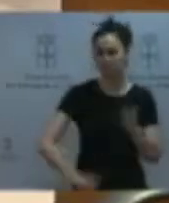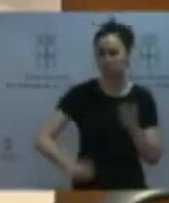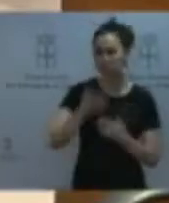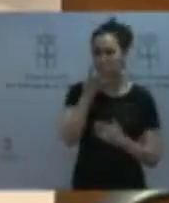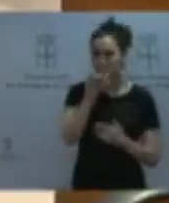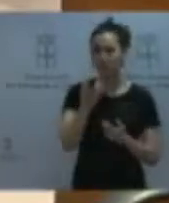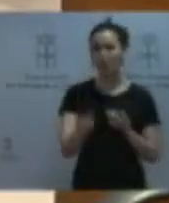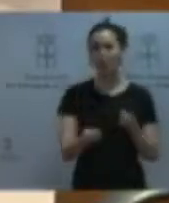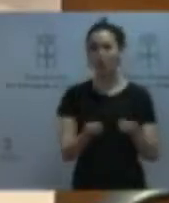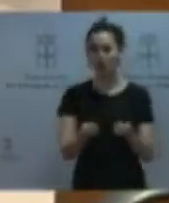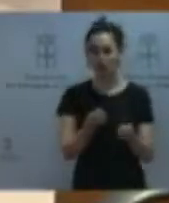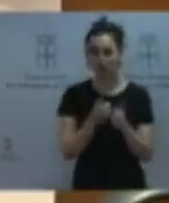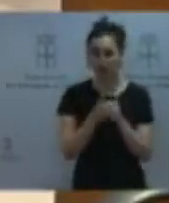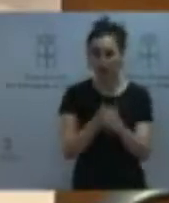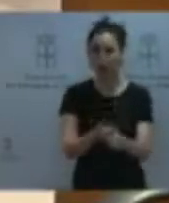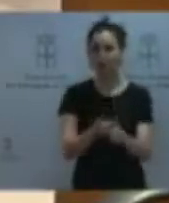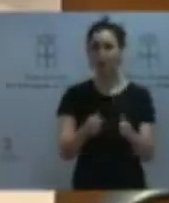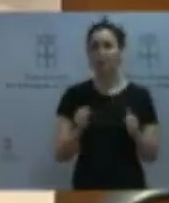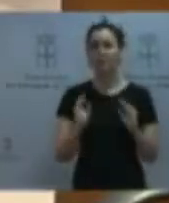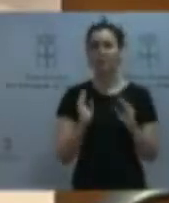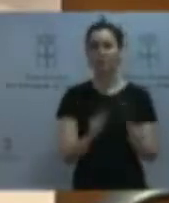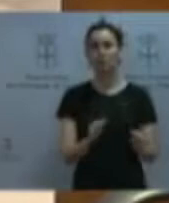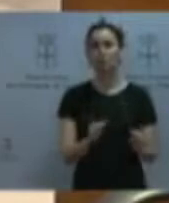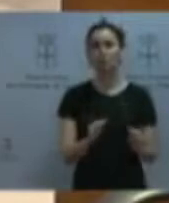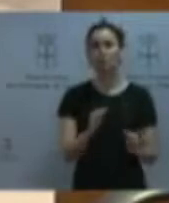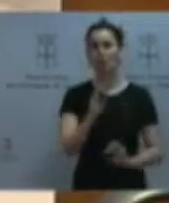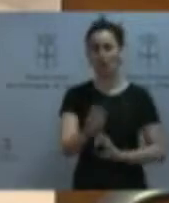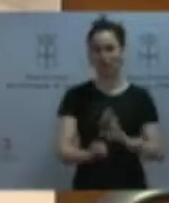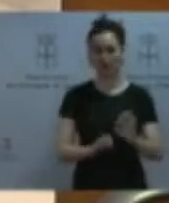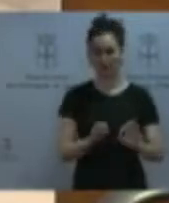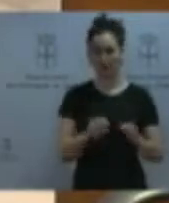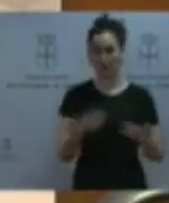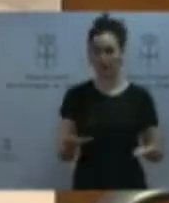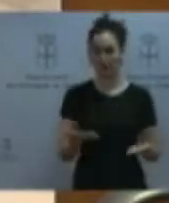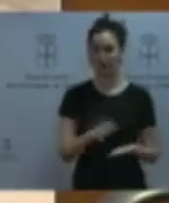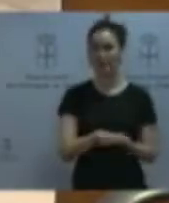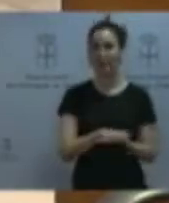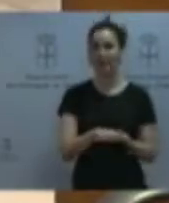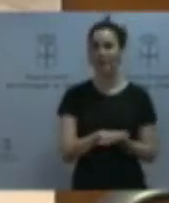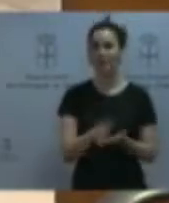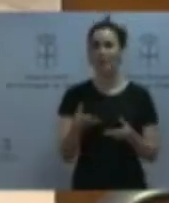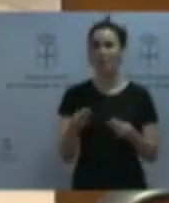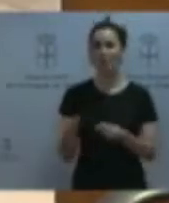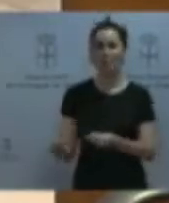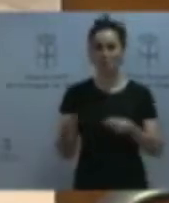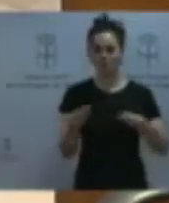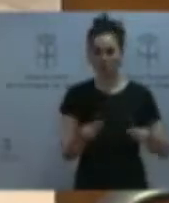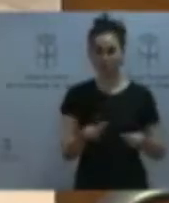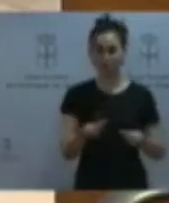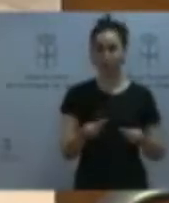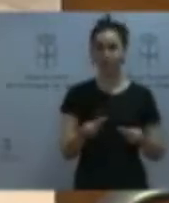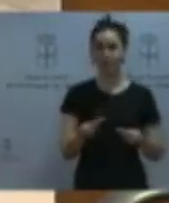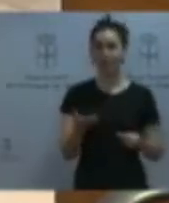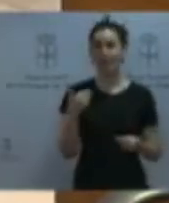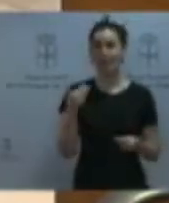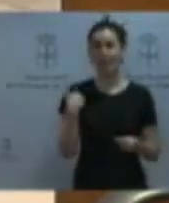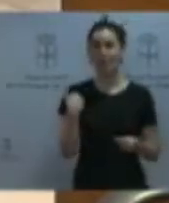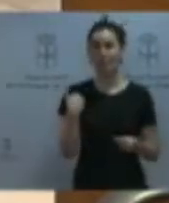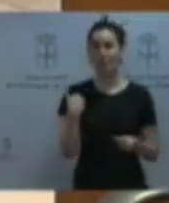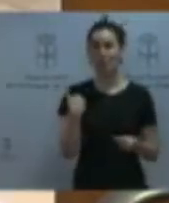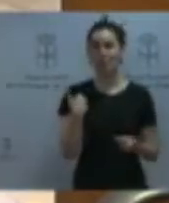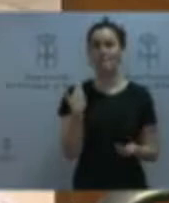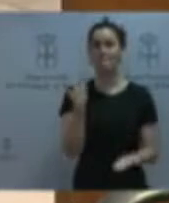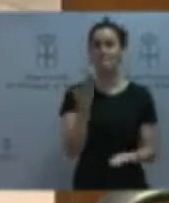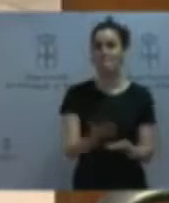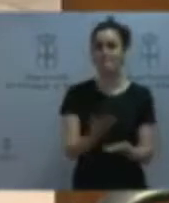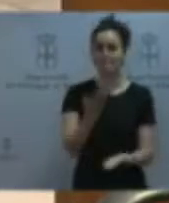tal órgano. Al respecto de la documentación solicitada en su día, pues efectivamente, con fecha